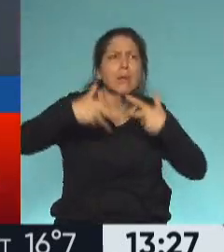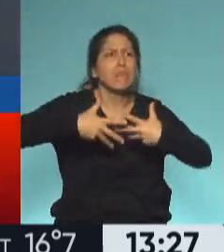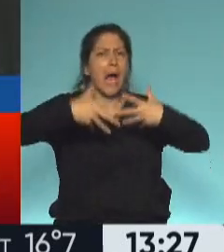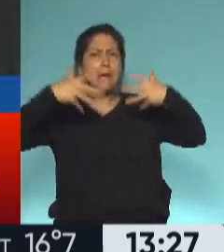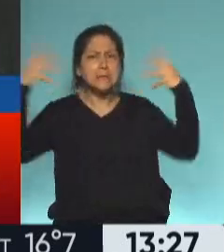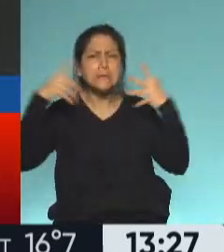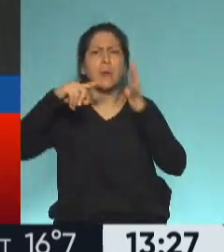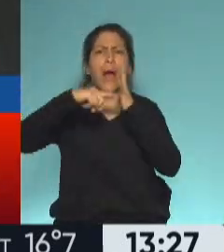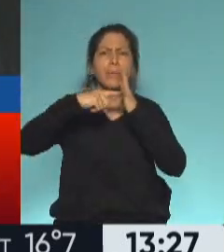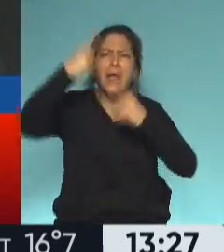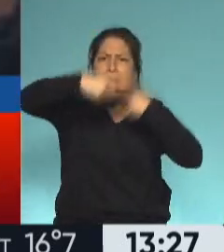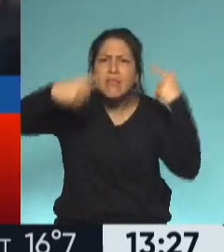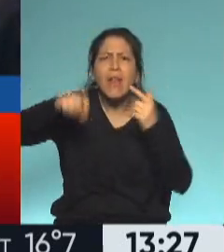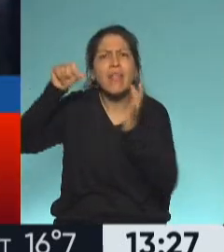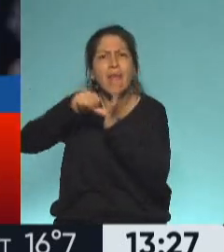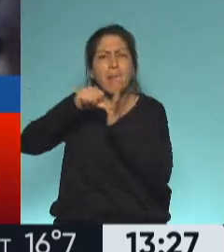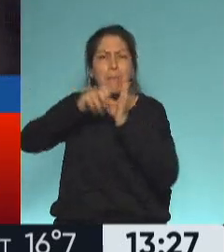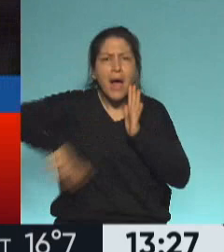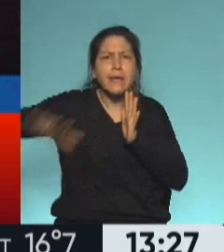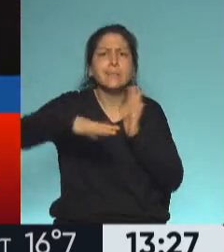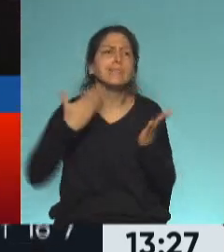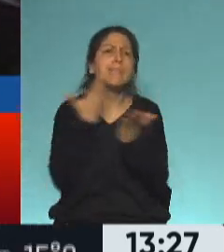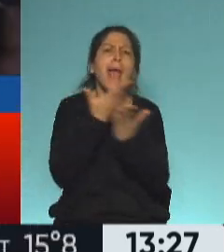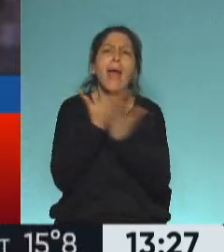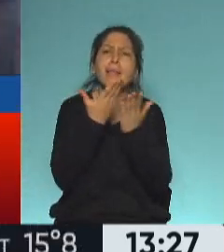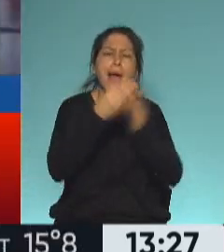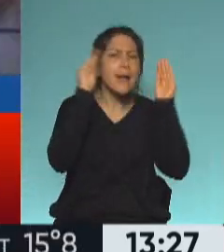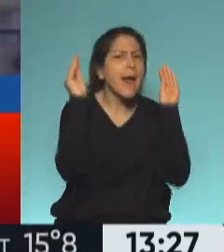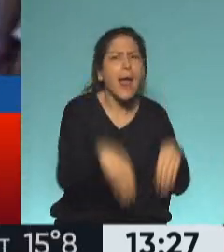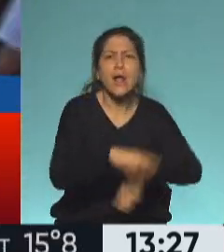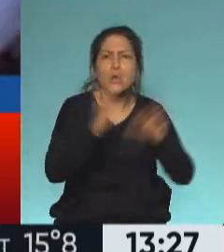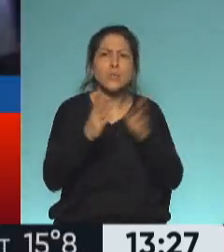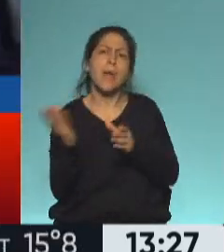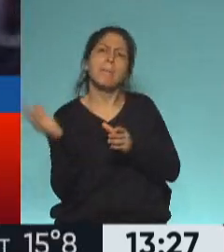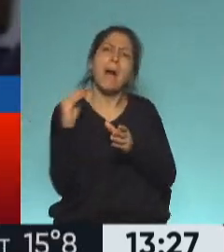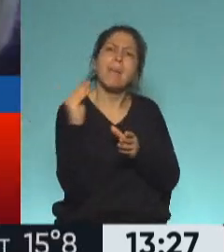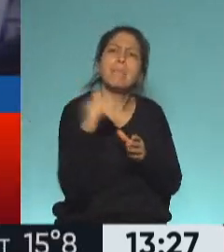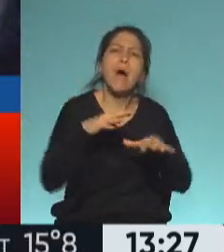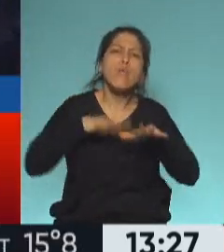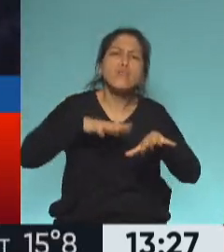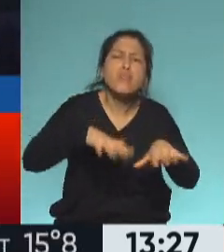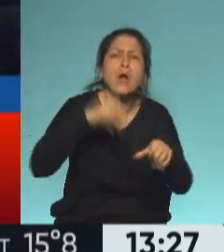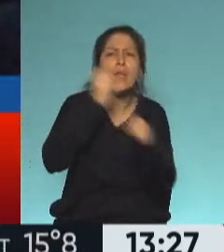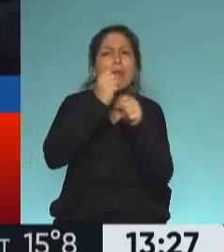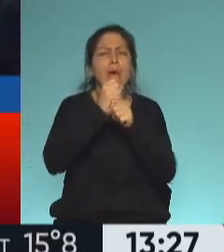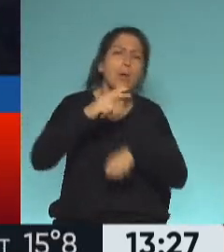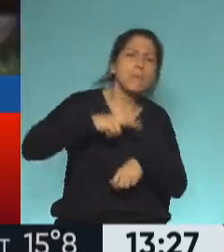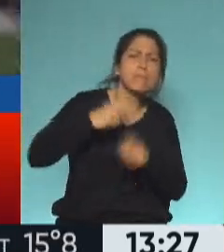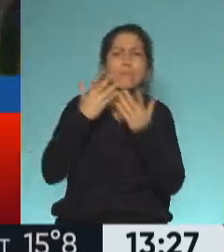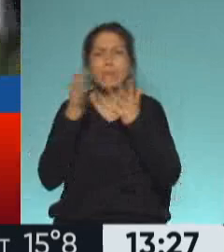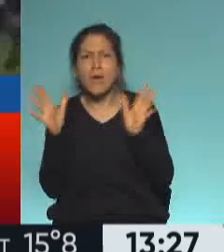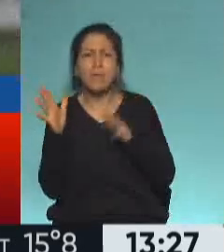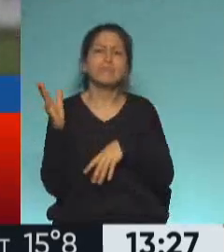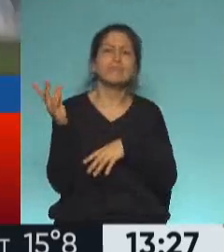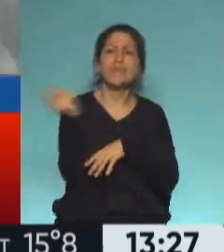las principales ciudades del país, demandando su renuncia, a lo que se sumaron huelgas de trabajadores públicos y privados y dimisiones